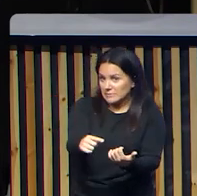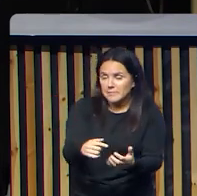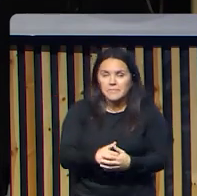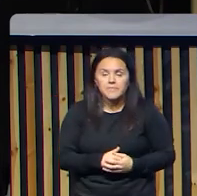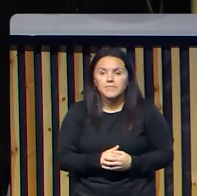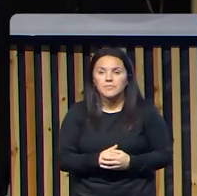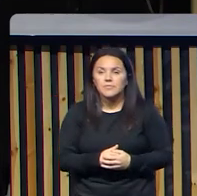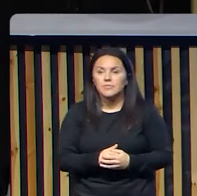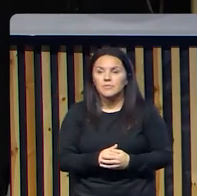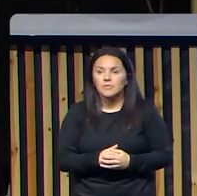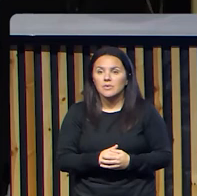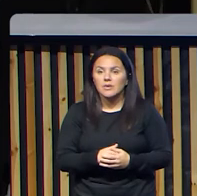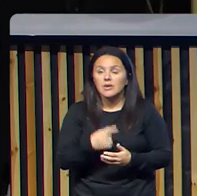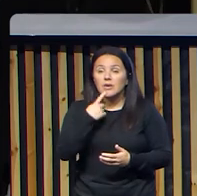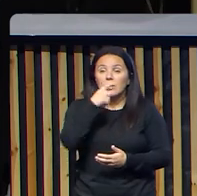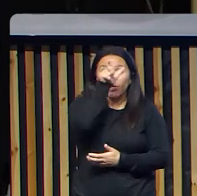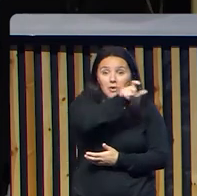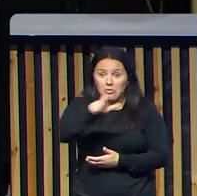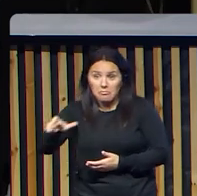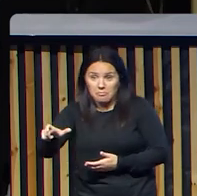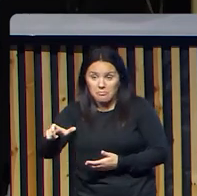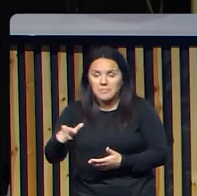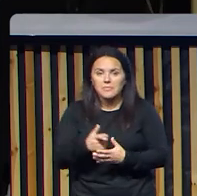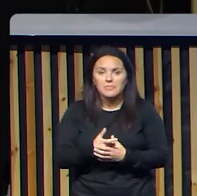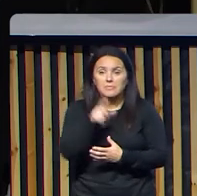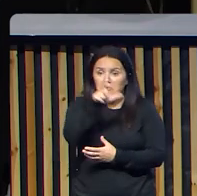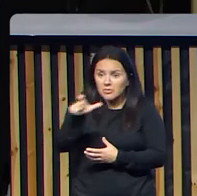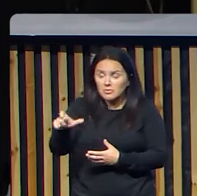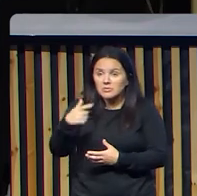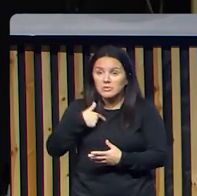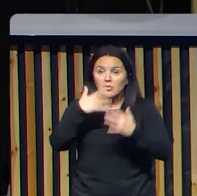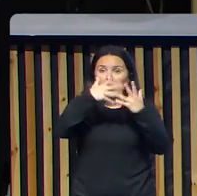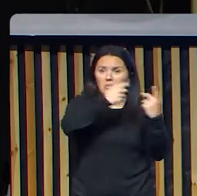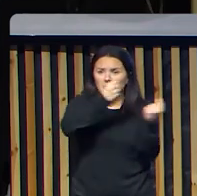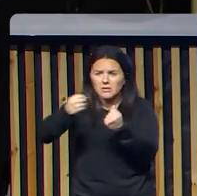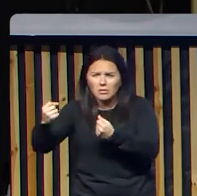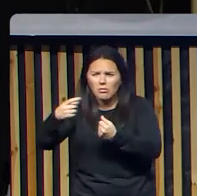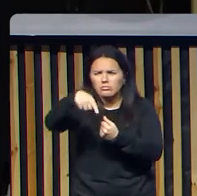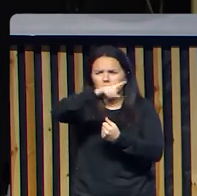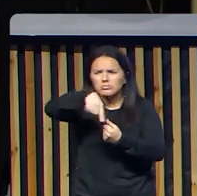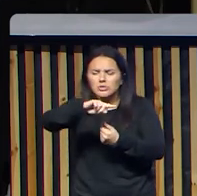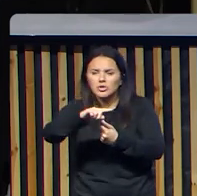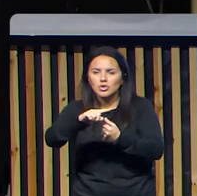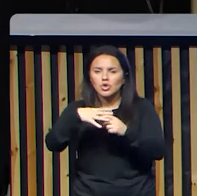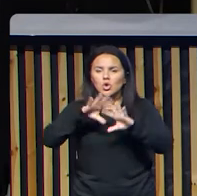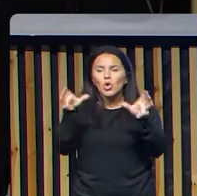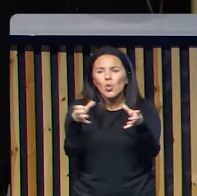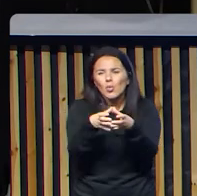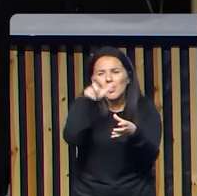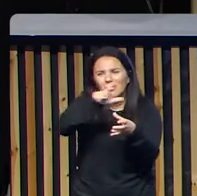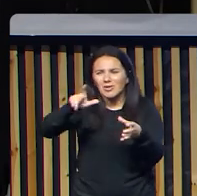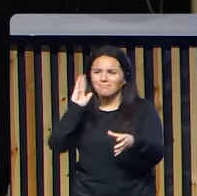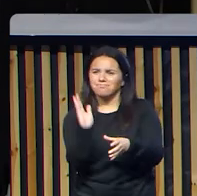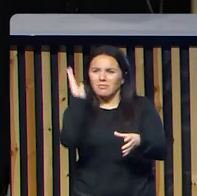que al hablar de ciudadanía muchas veces desde las propias administraciones se insiste mucho en los grupos vulnerables